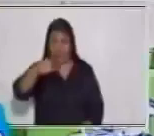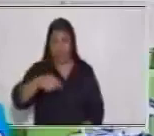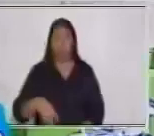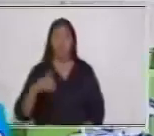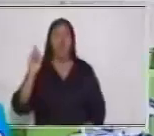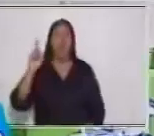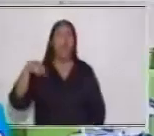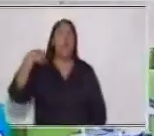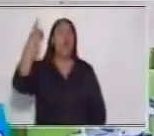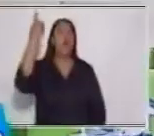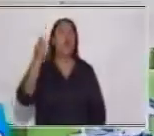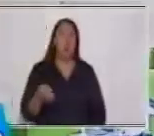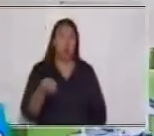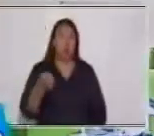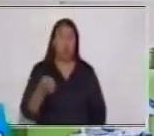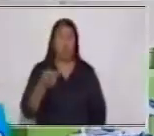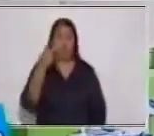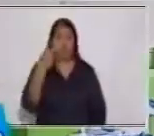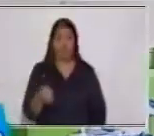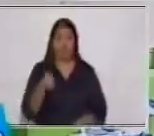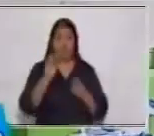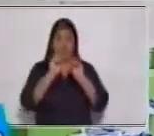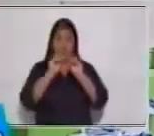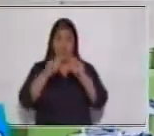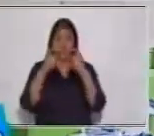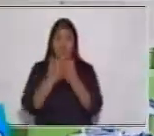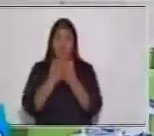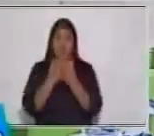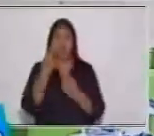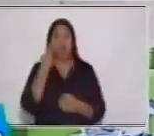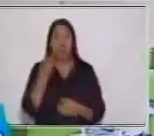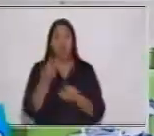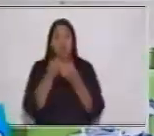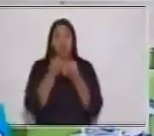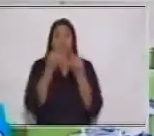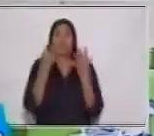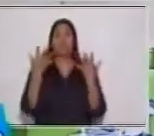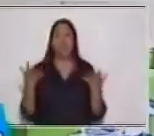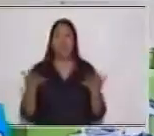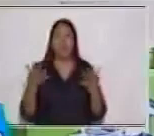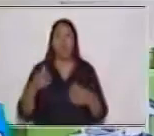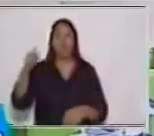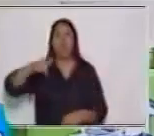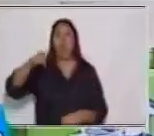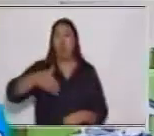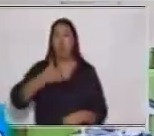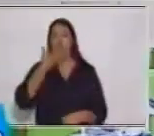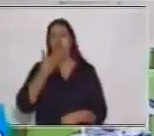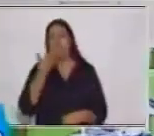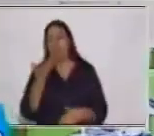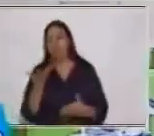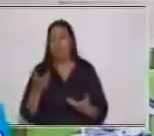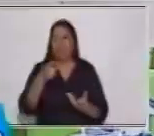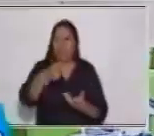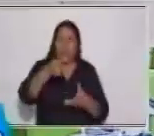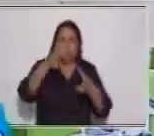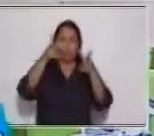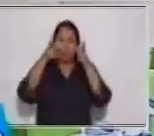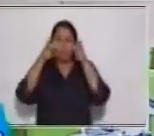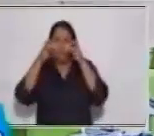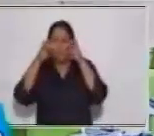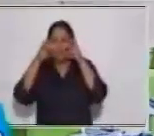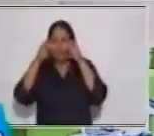programa, veremos operaciones un poquito más complejas, esa es la parte sencilla para que tú lo vayas captando y vayas